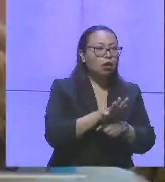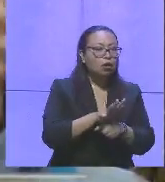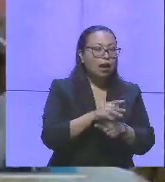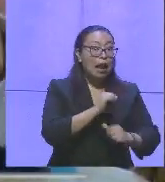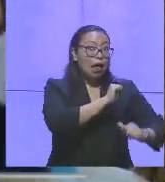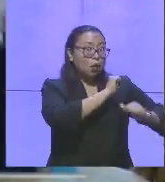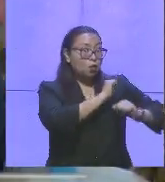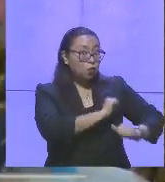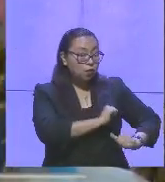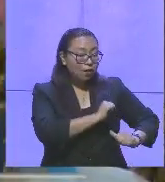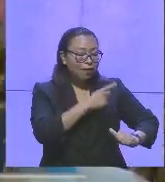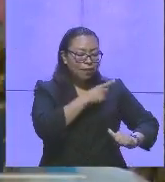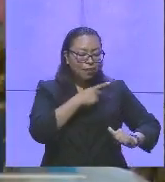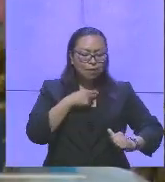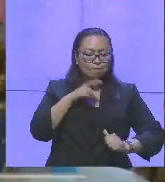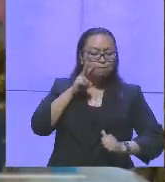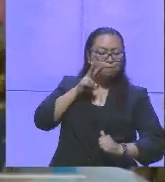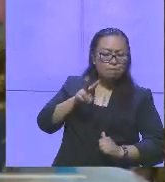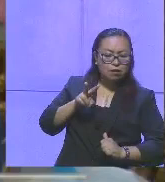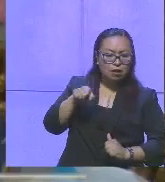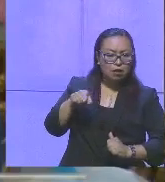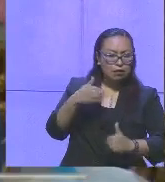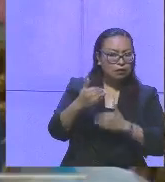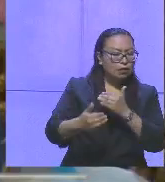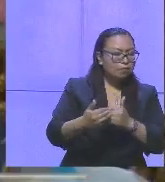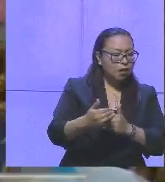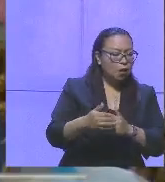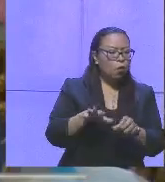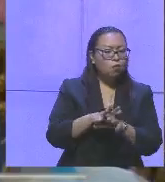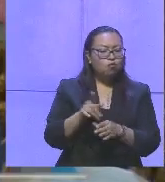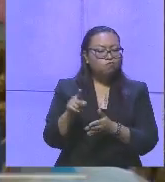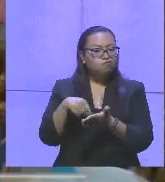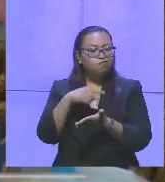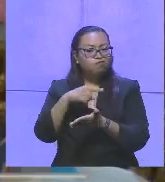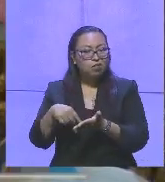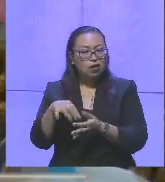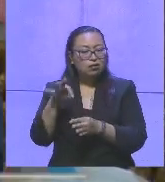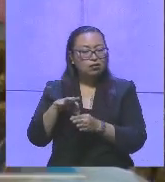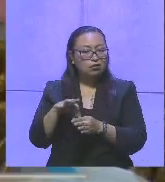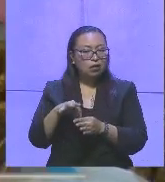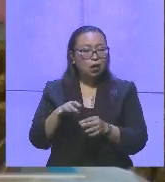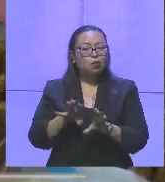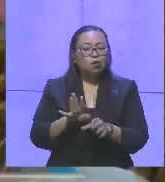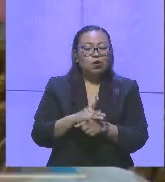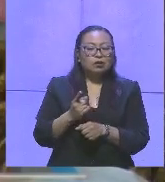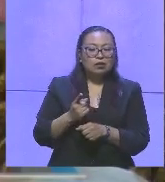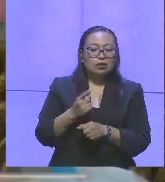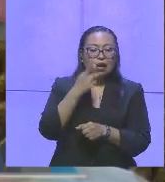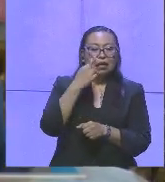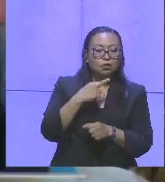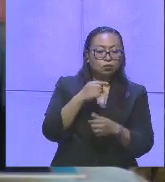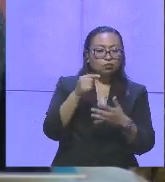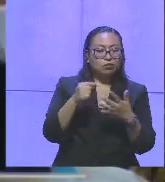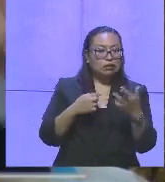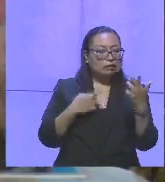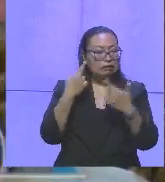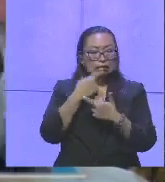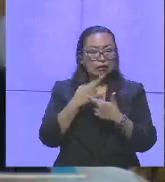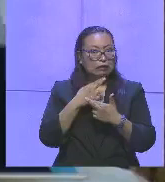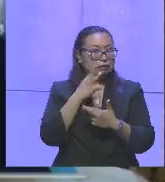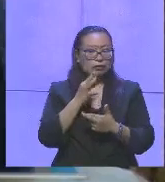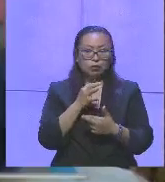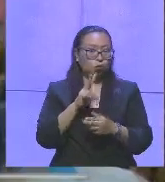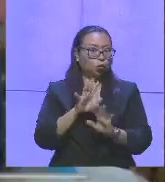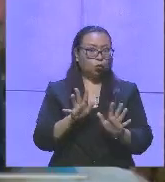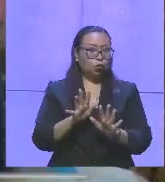autoridad o un juzgador o juzgadora para arribar a la decisión de anular una elección, pues no es sencillo. Sabemos muy bien que